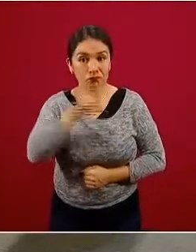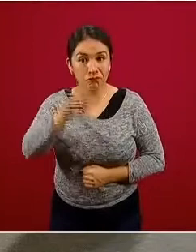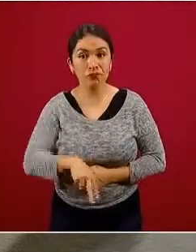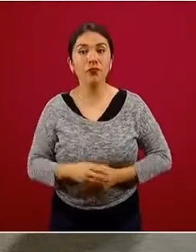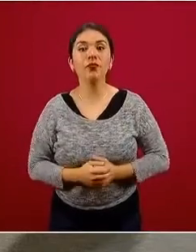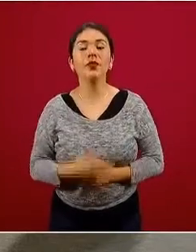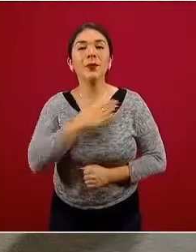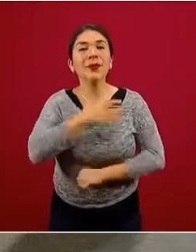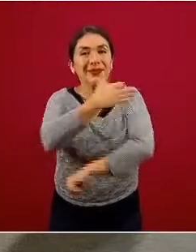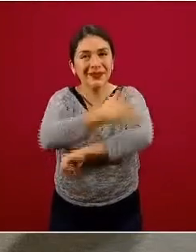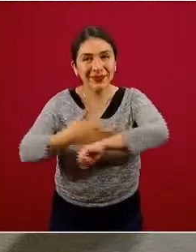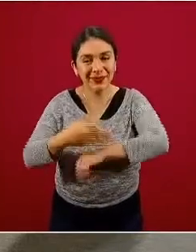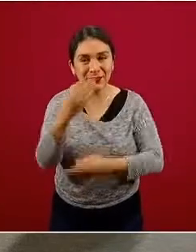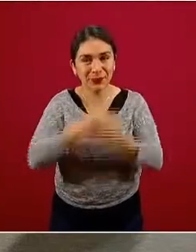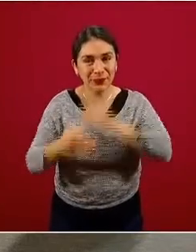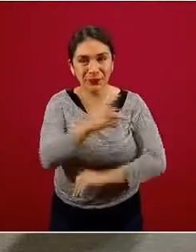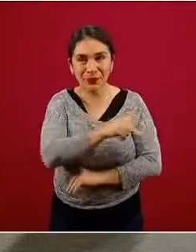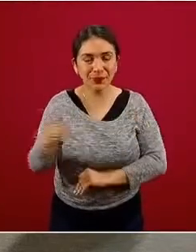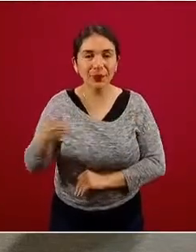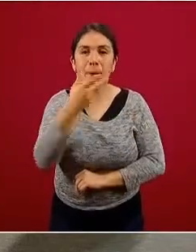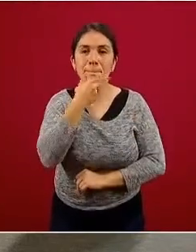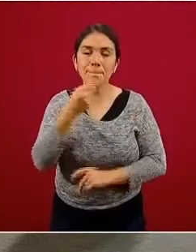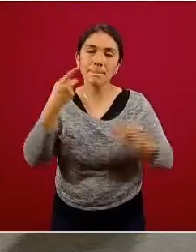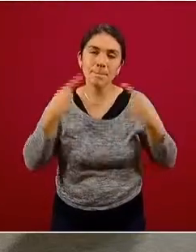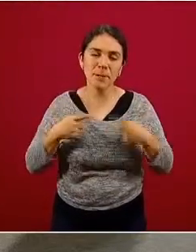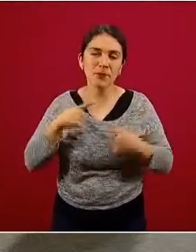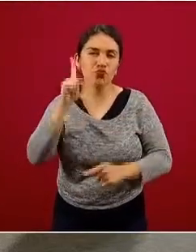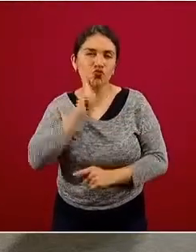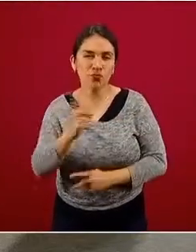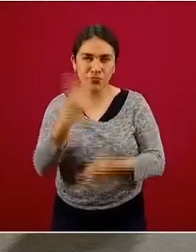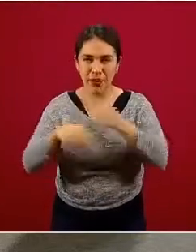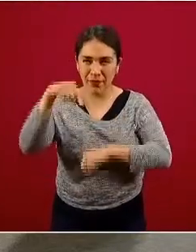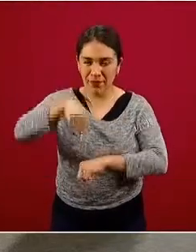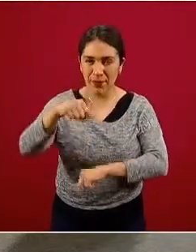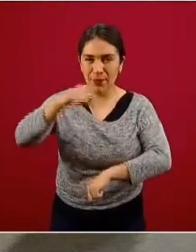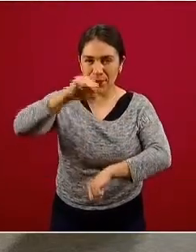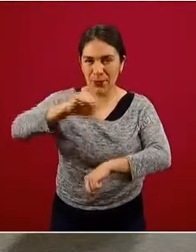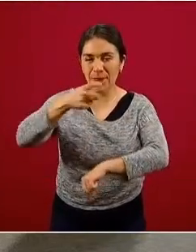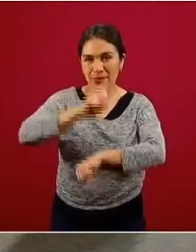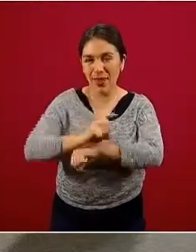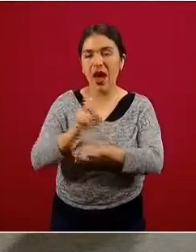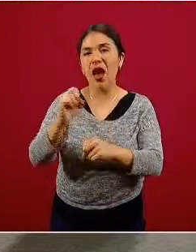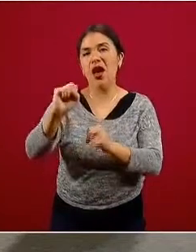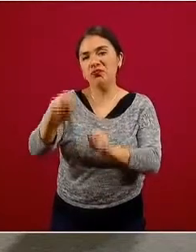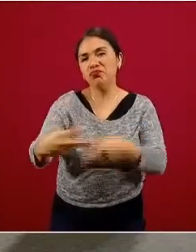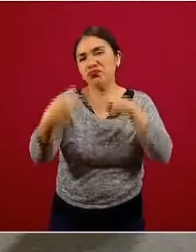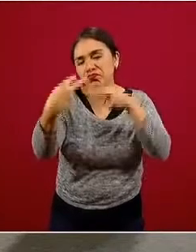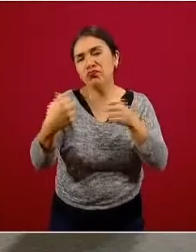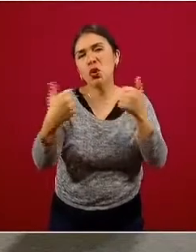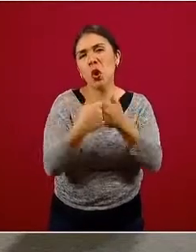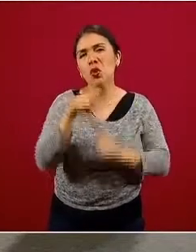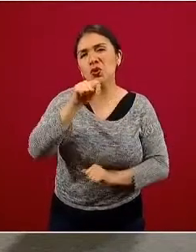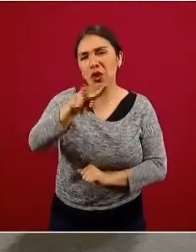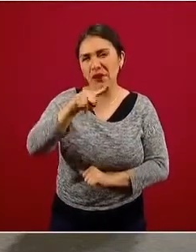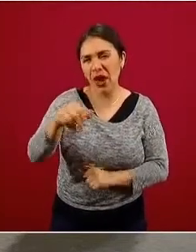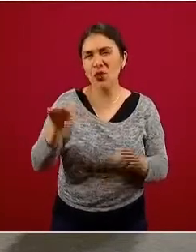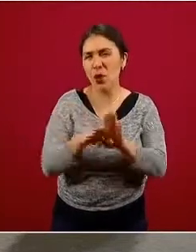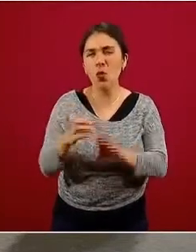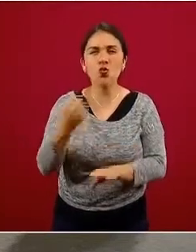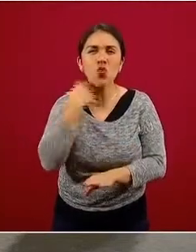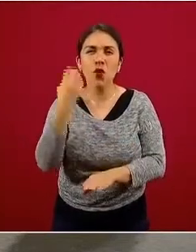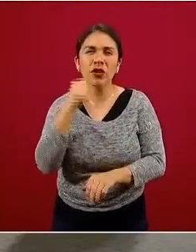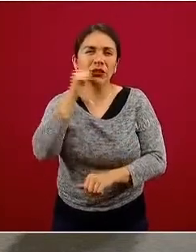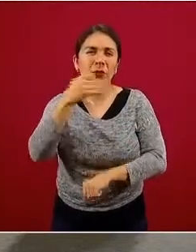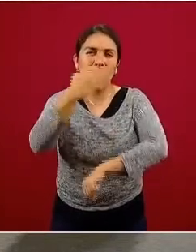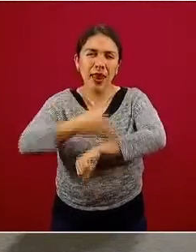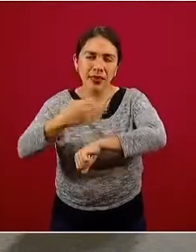subsecretario. Muy buenas tardes a todas y todos los que sintonizan esta conferencia vespertina,